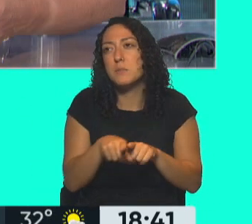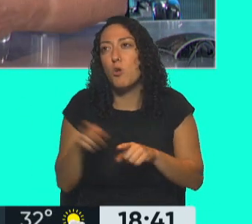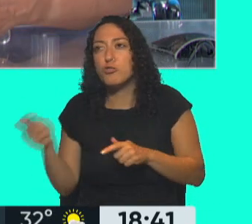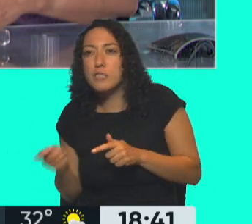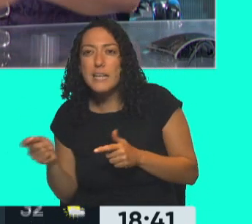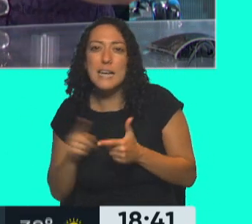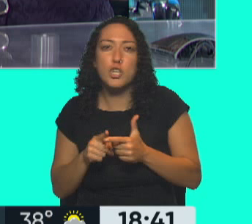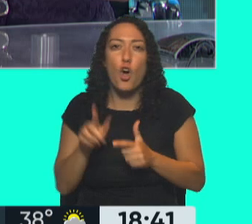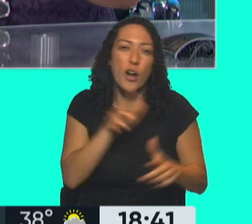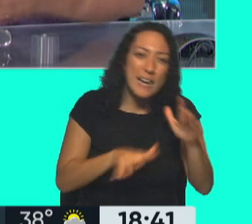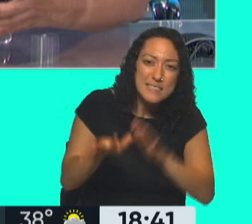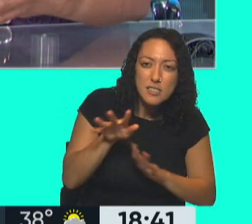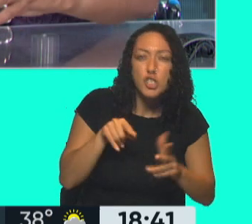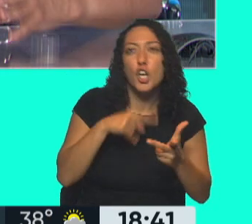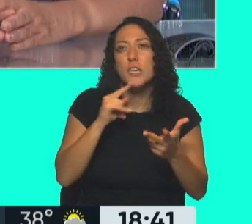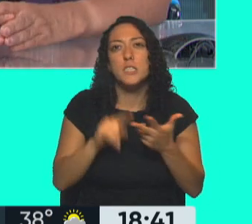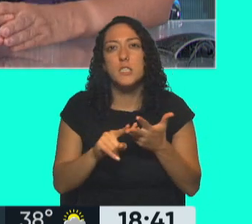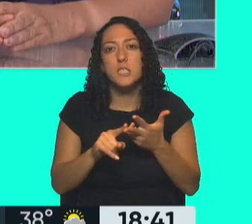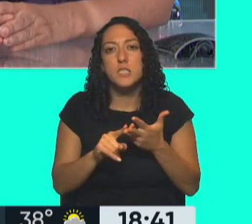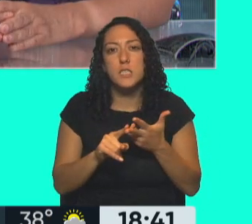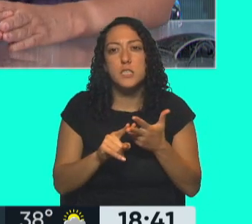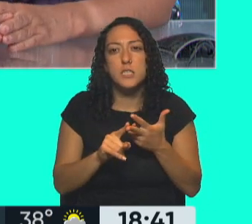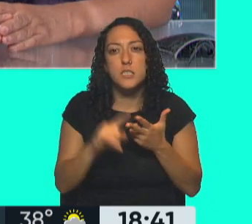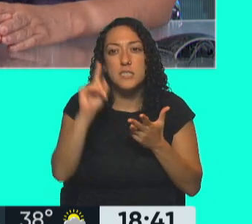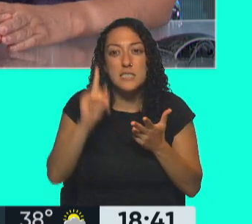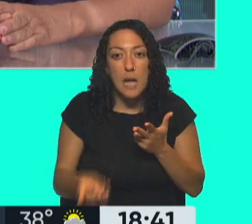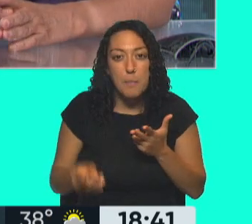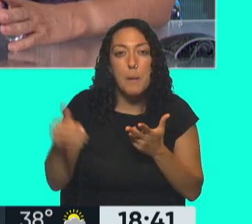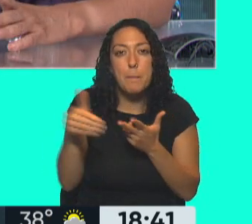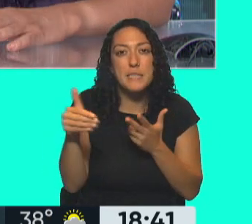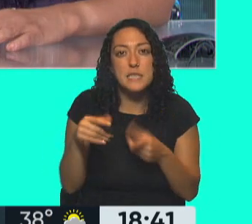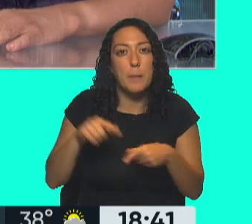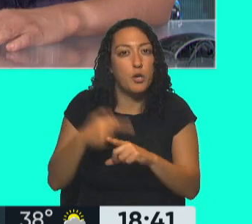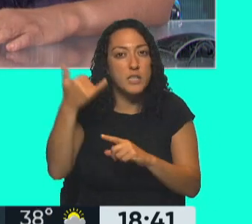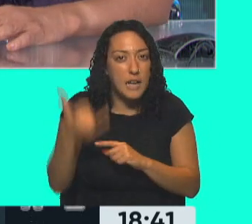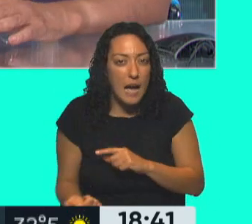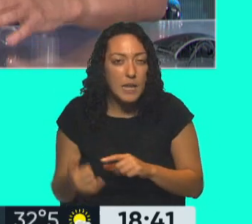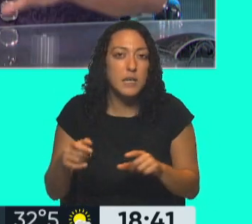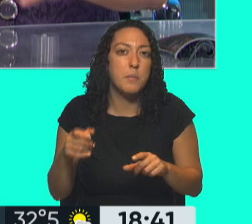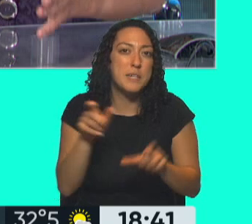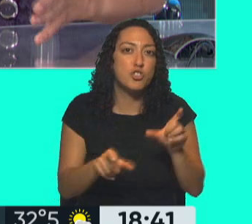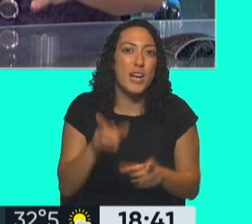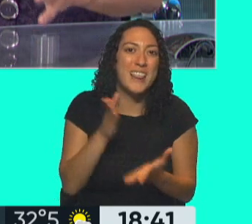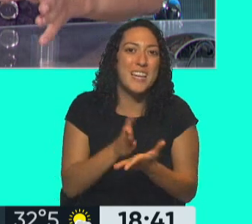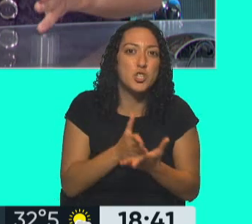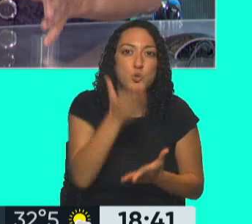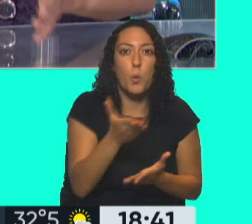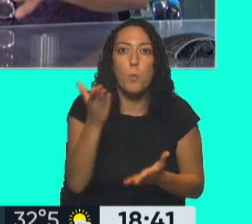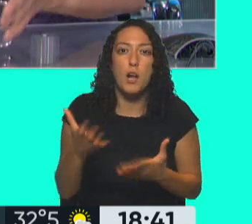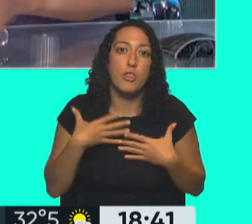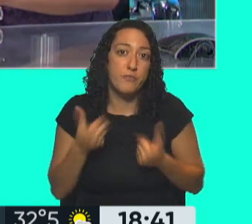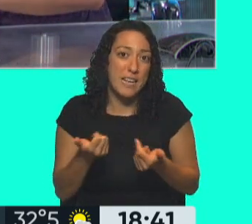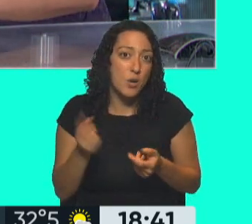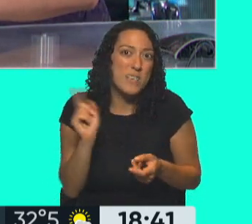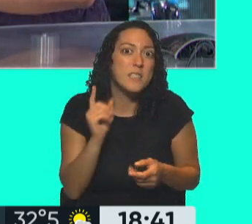organizaciones También tienen una presencia política la defensoras de Derechos Humanos que No necesariamente